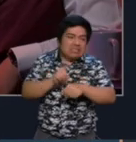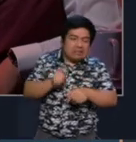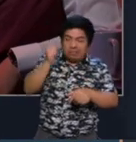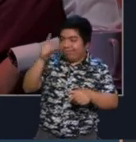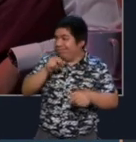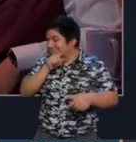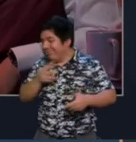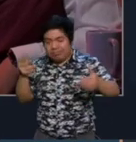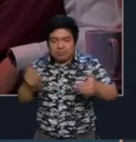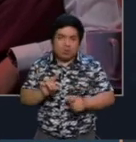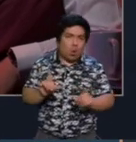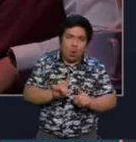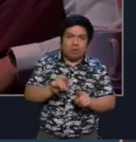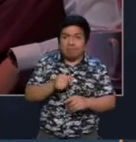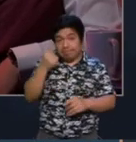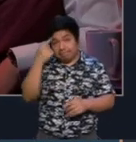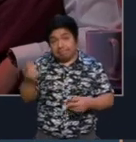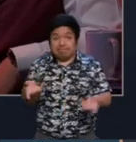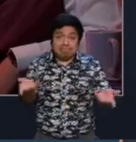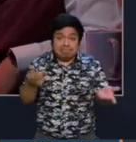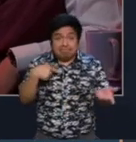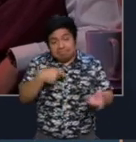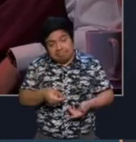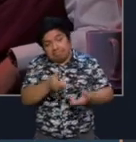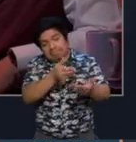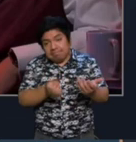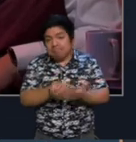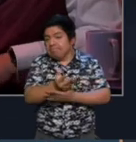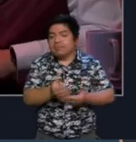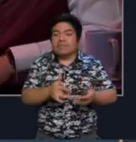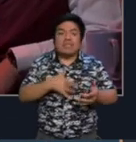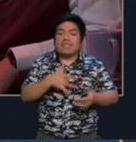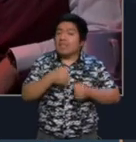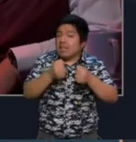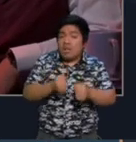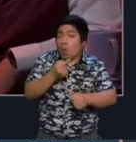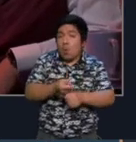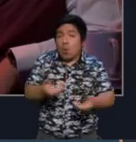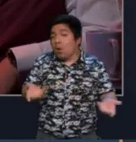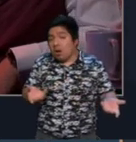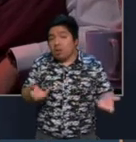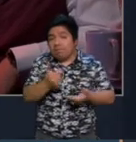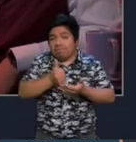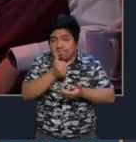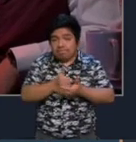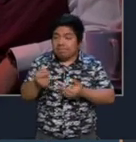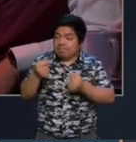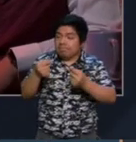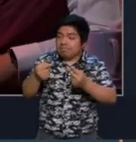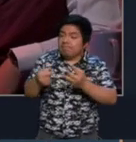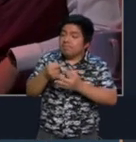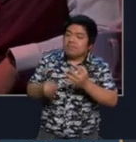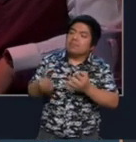día, sino por el contrario, que faciliten, que pueda la gente salir a las calles, que tenga seguridad. Una ciudad inteligente es aquella que responde a las necesidades